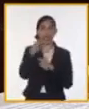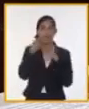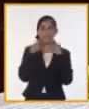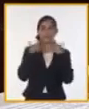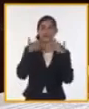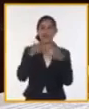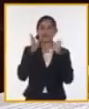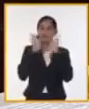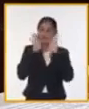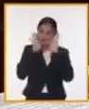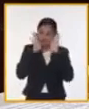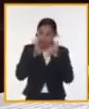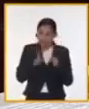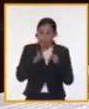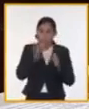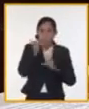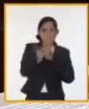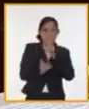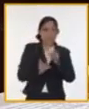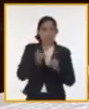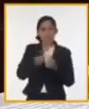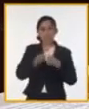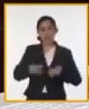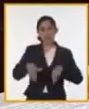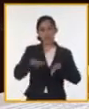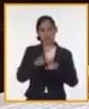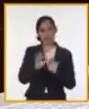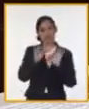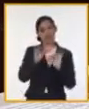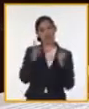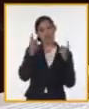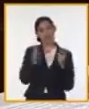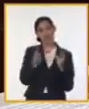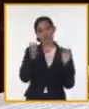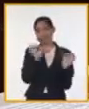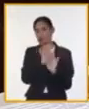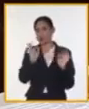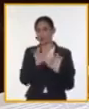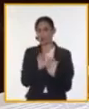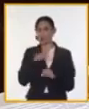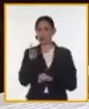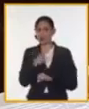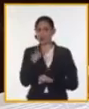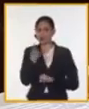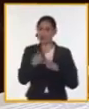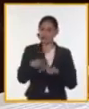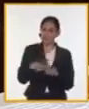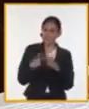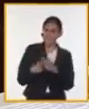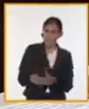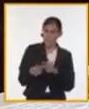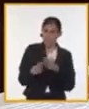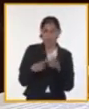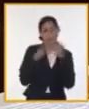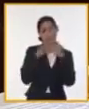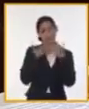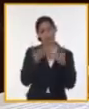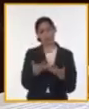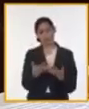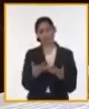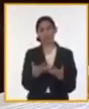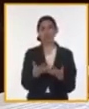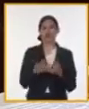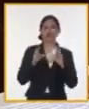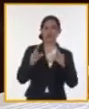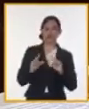concentrarse en los problemas de carácter subjetivo, en lo que falta, en lo que no se está haciendo bien, en las